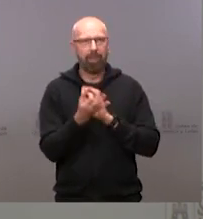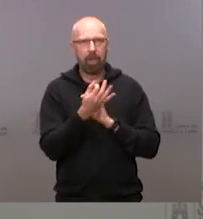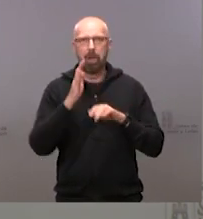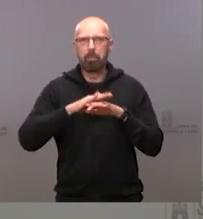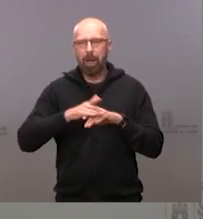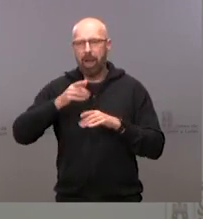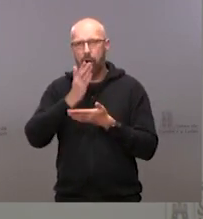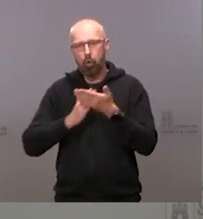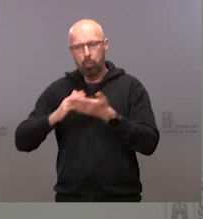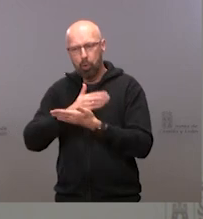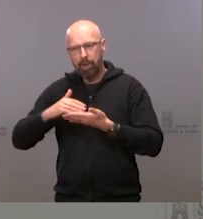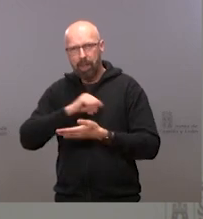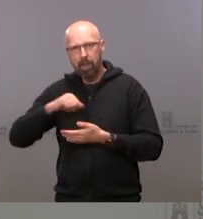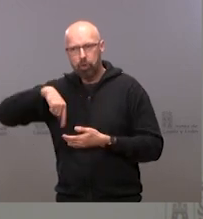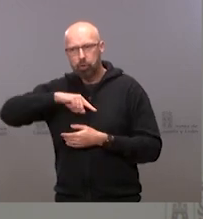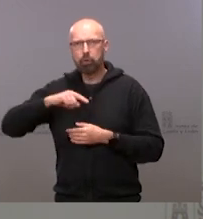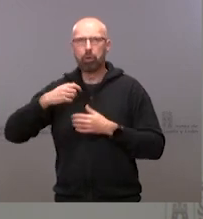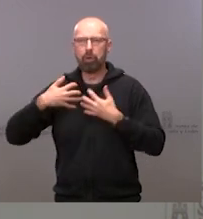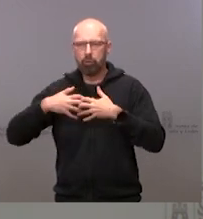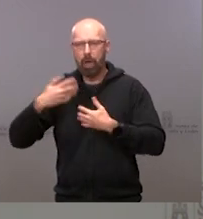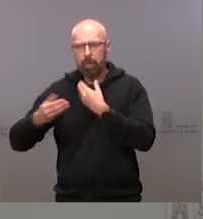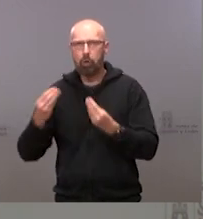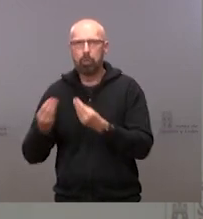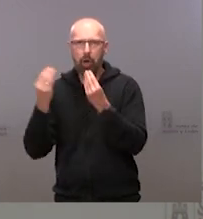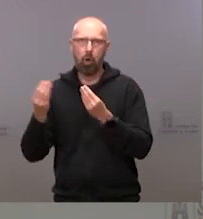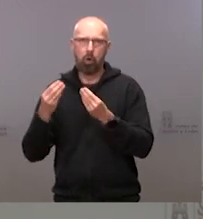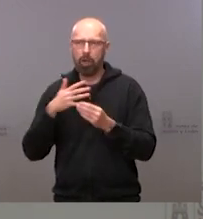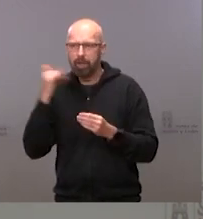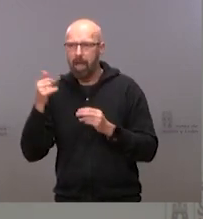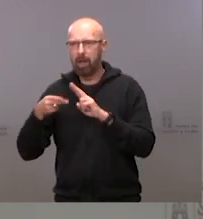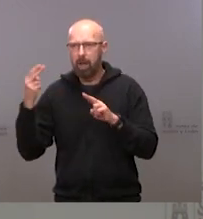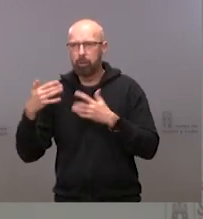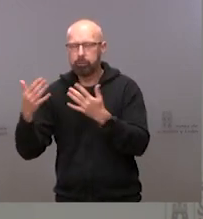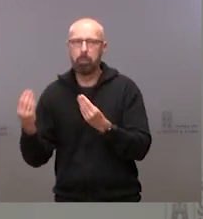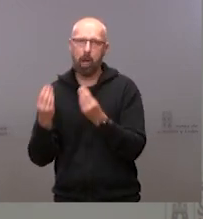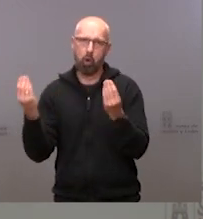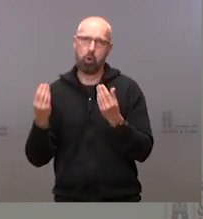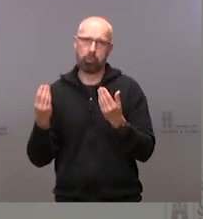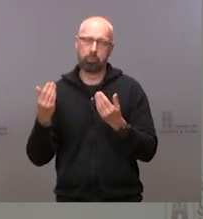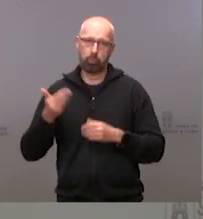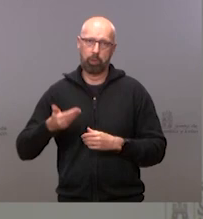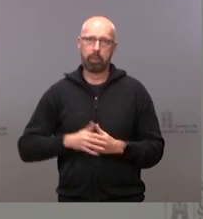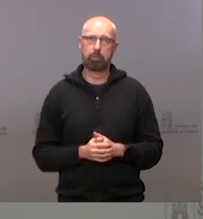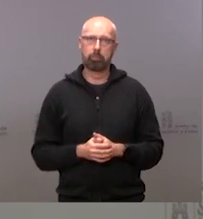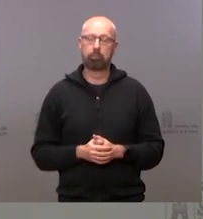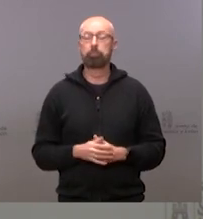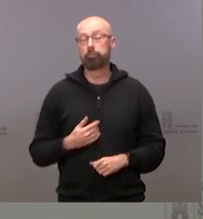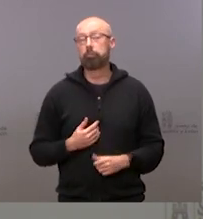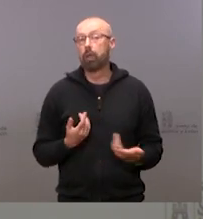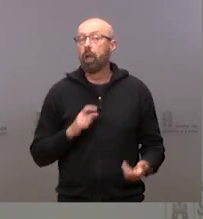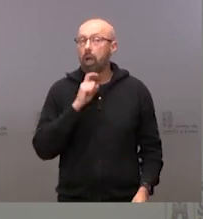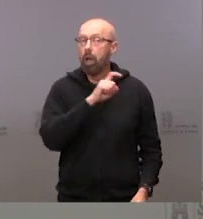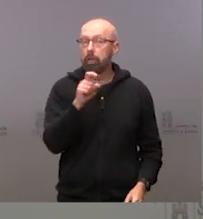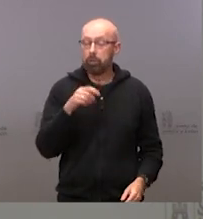más eficacia que creo que en estos momentos las dos cosas son imprescindibles les anuncio que vamos a convocar